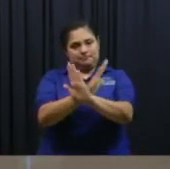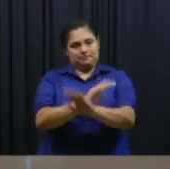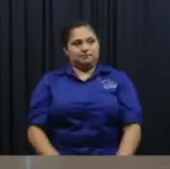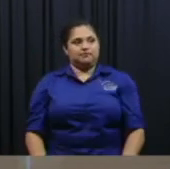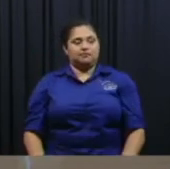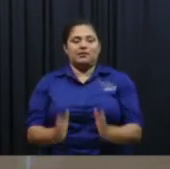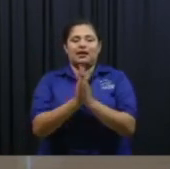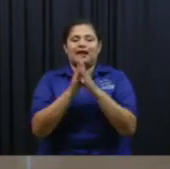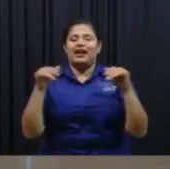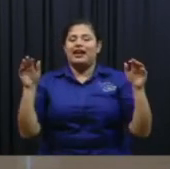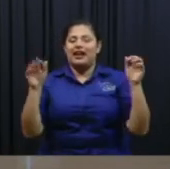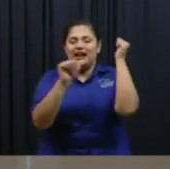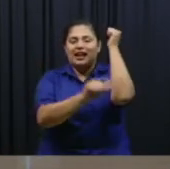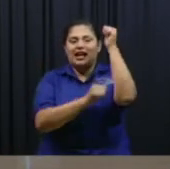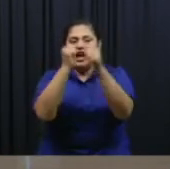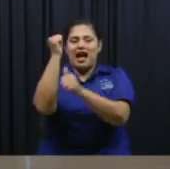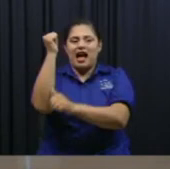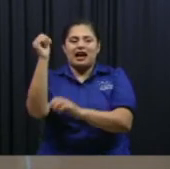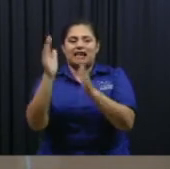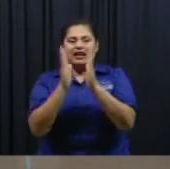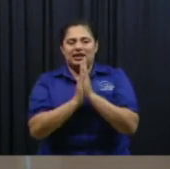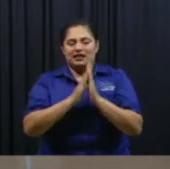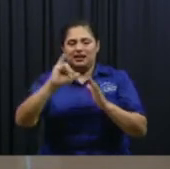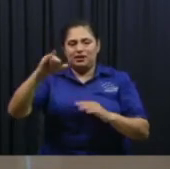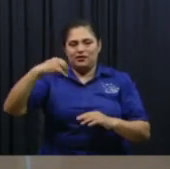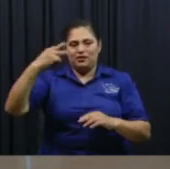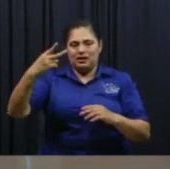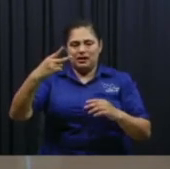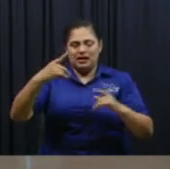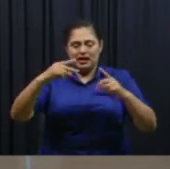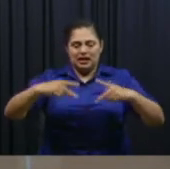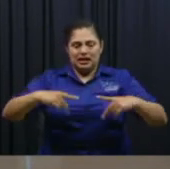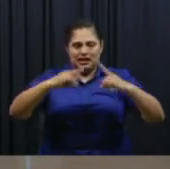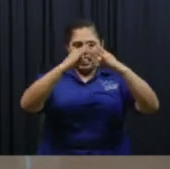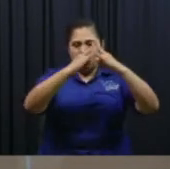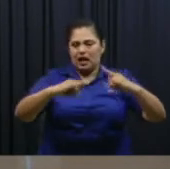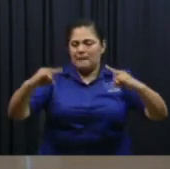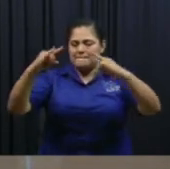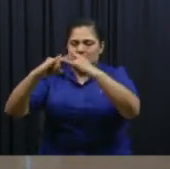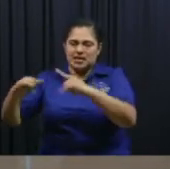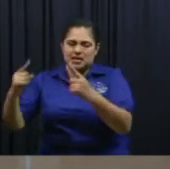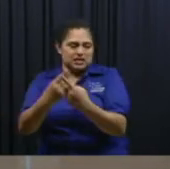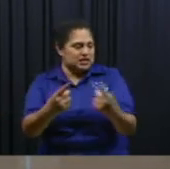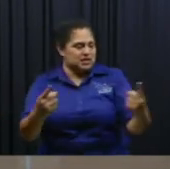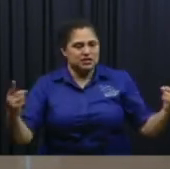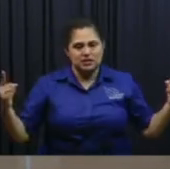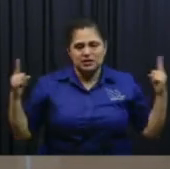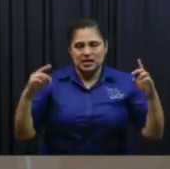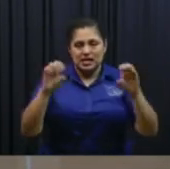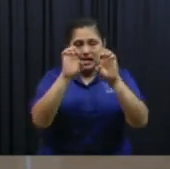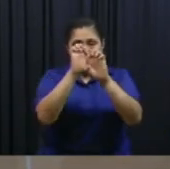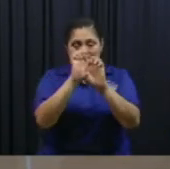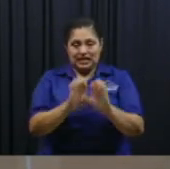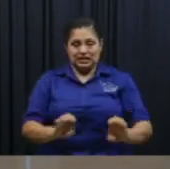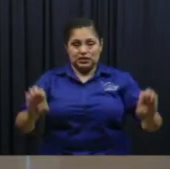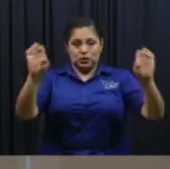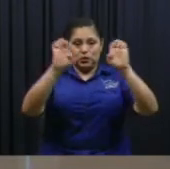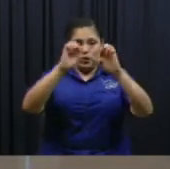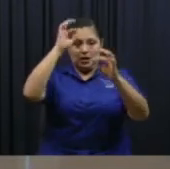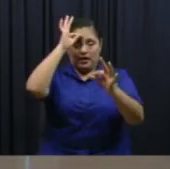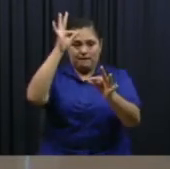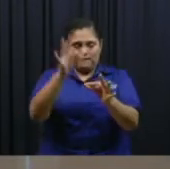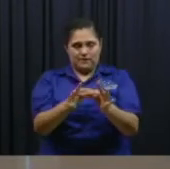sí El ángel de Jehová que acampa alrededor de los que le temen y los defiende el escudo de la fe hermano